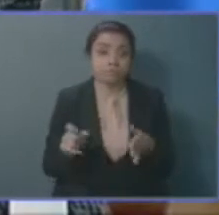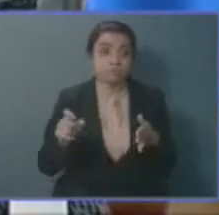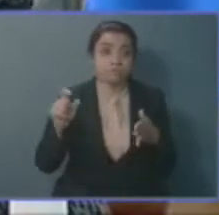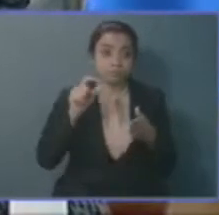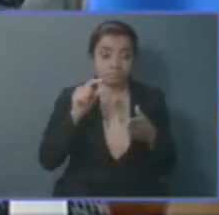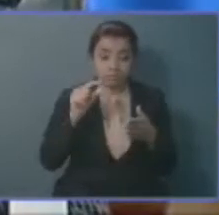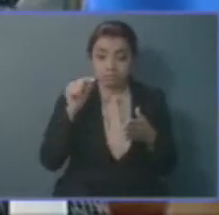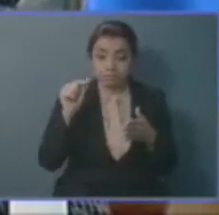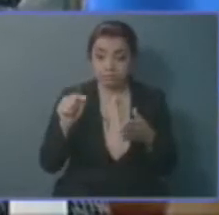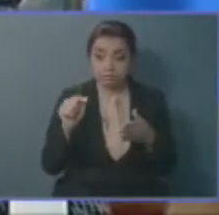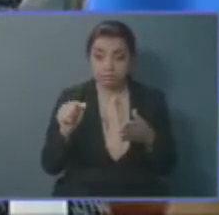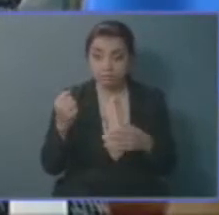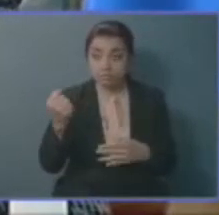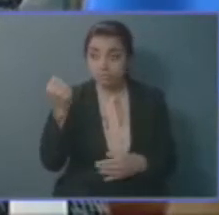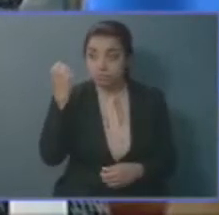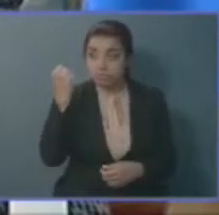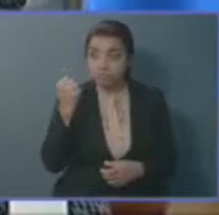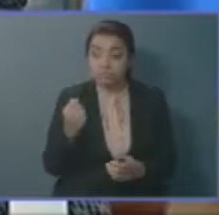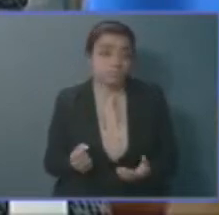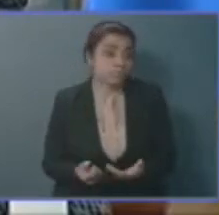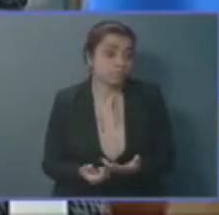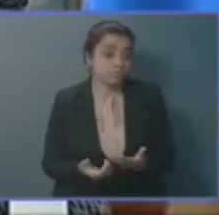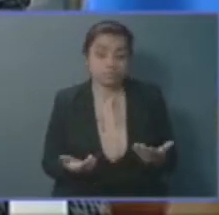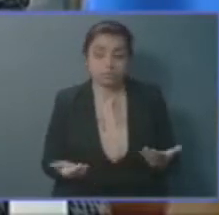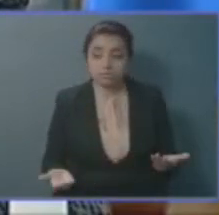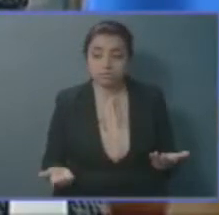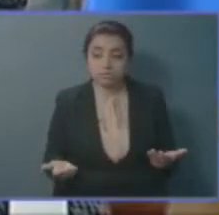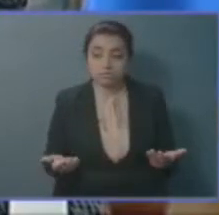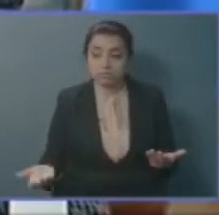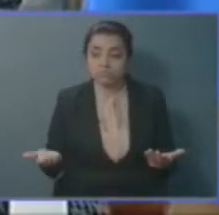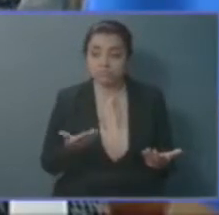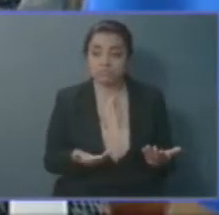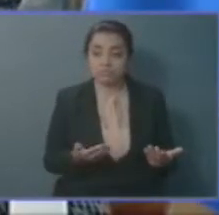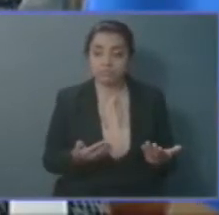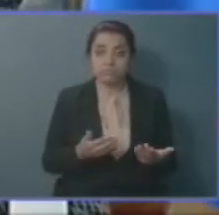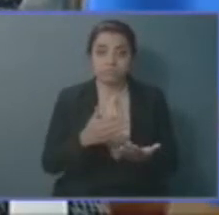nivel de la ESEN,